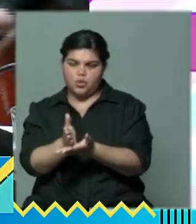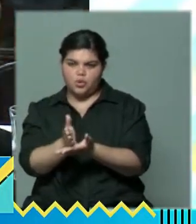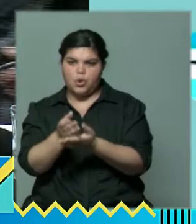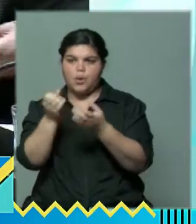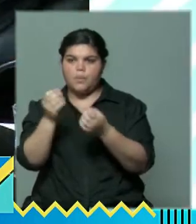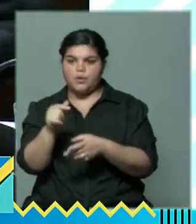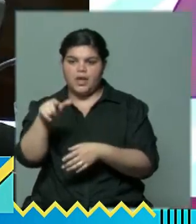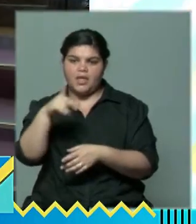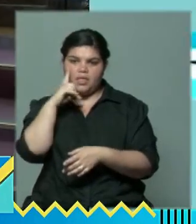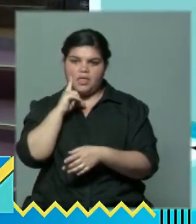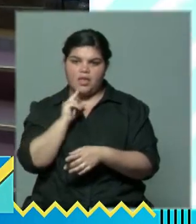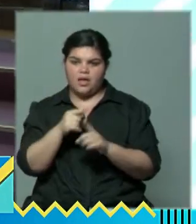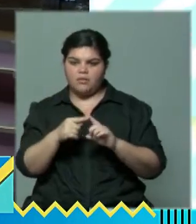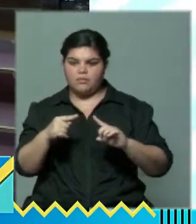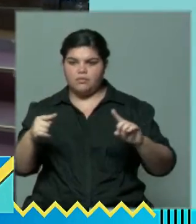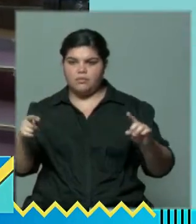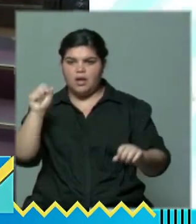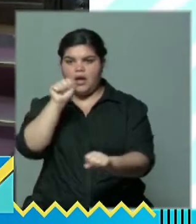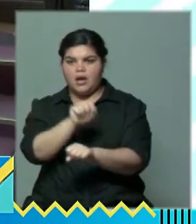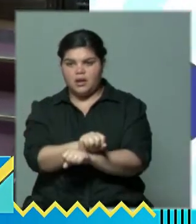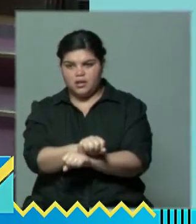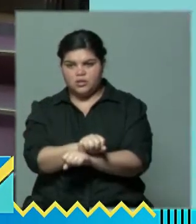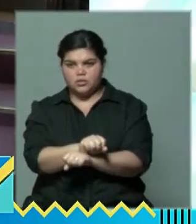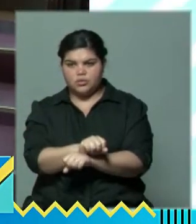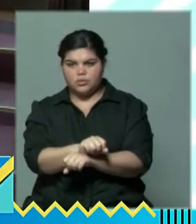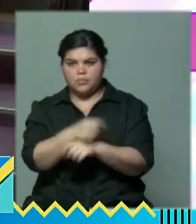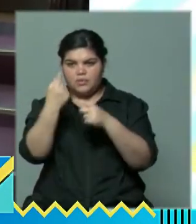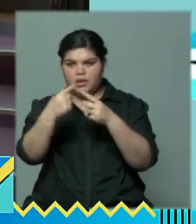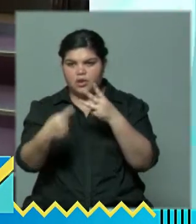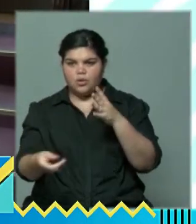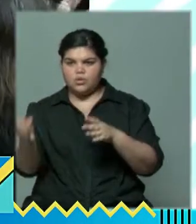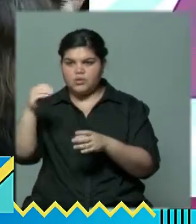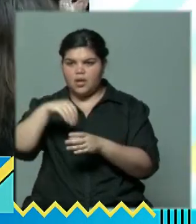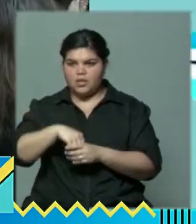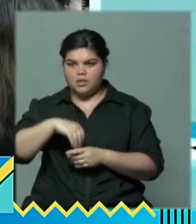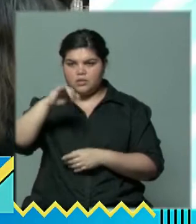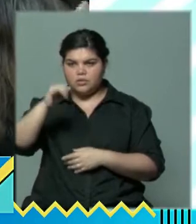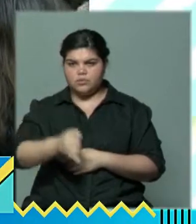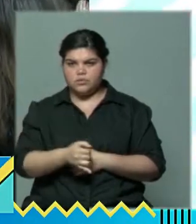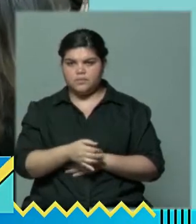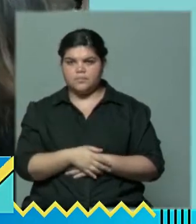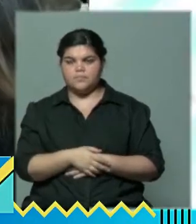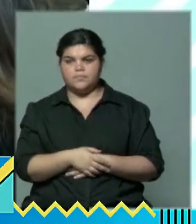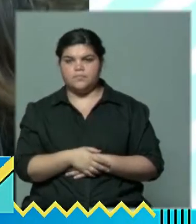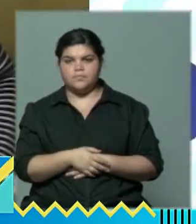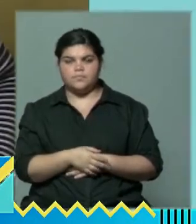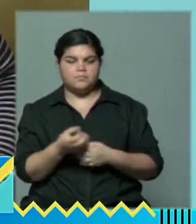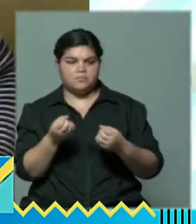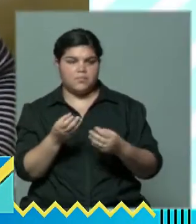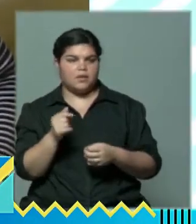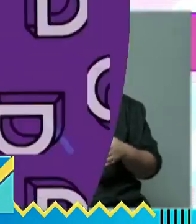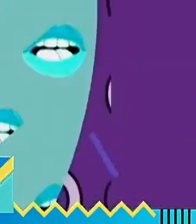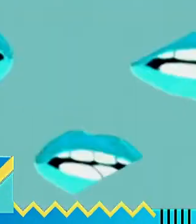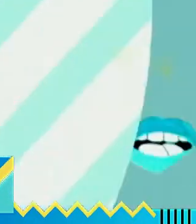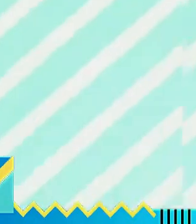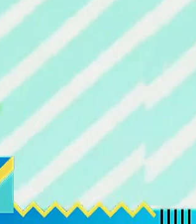varios días de arresto para los portadores de este tipo de elementos que cualquier persona usa. Claro, justamente hablabas vos del